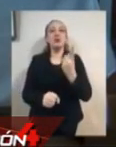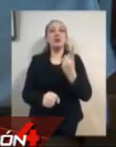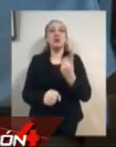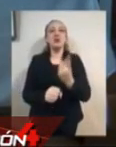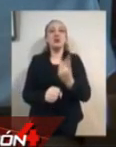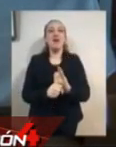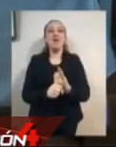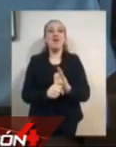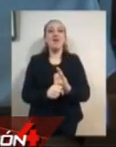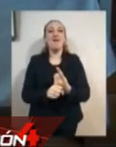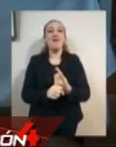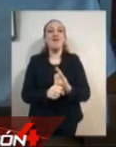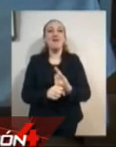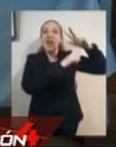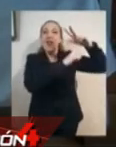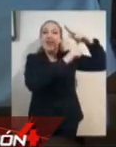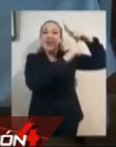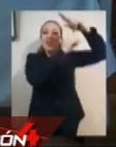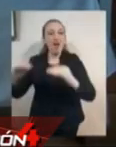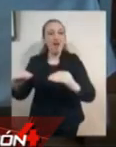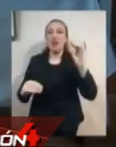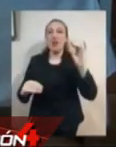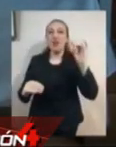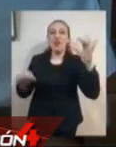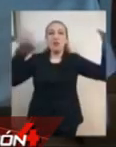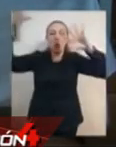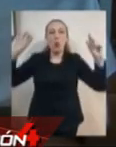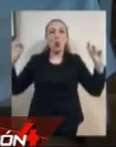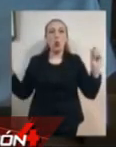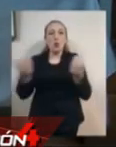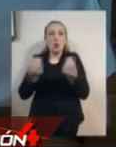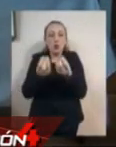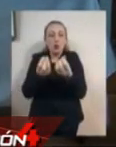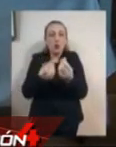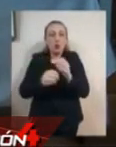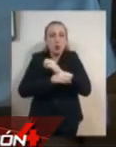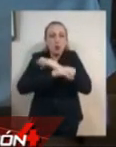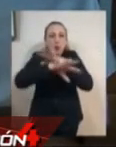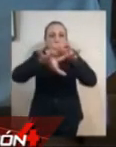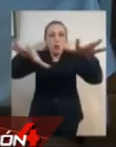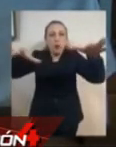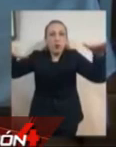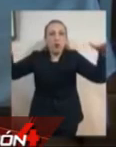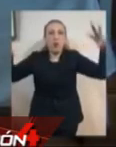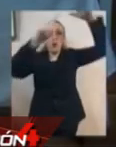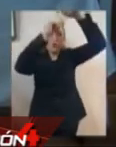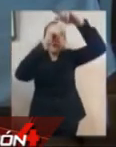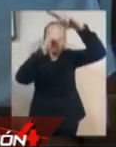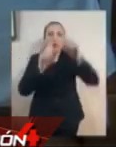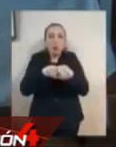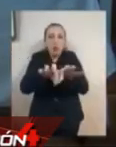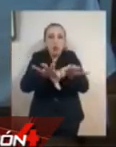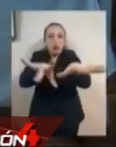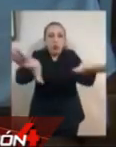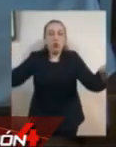además produce un mucho movimiento de polvillo de nieve cuando se aproxima al suelo. Así que